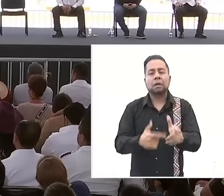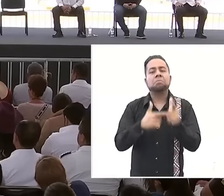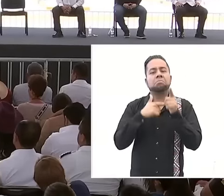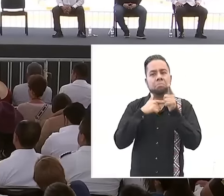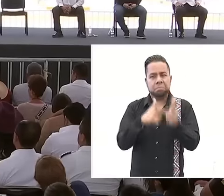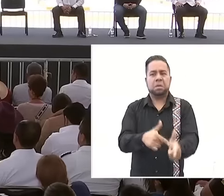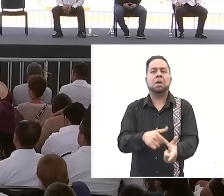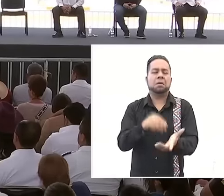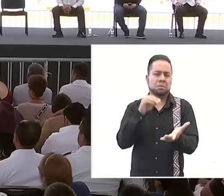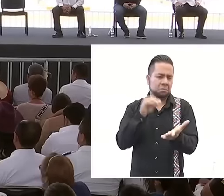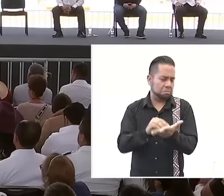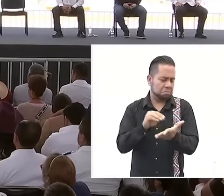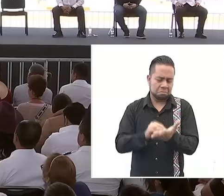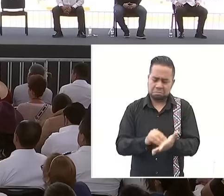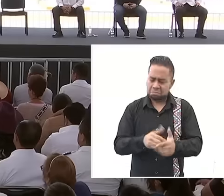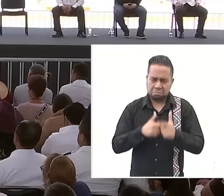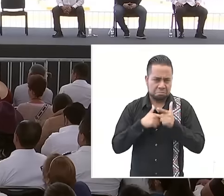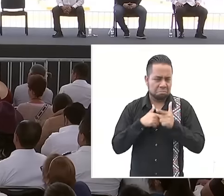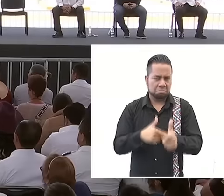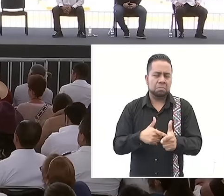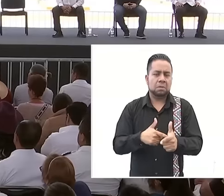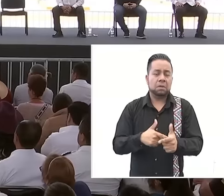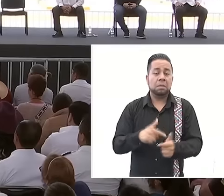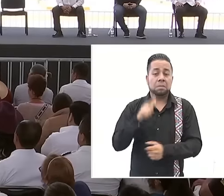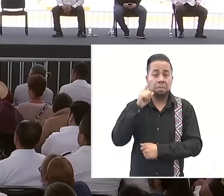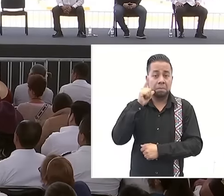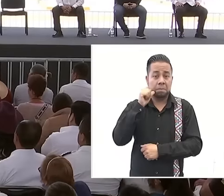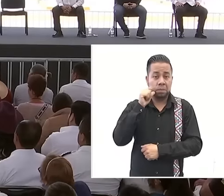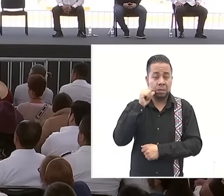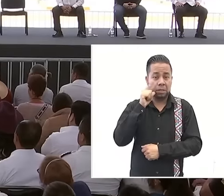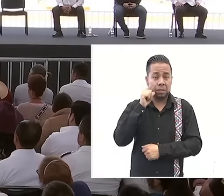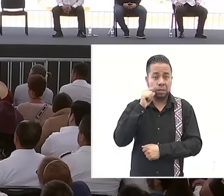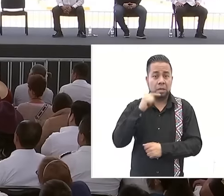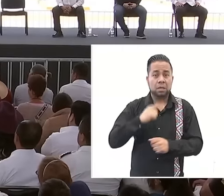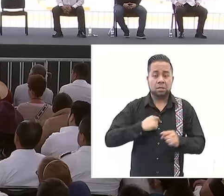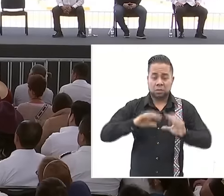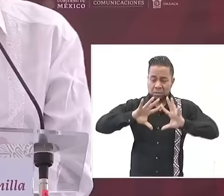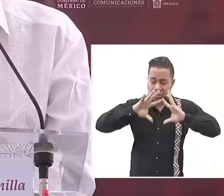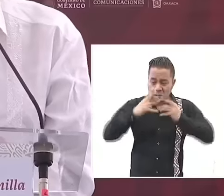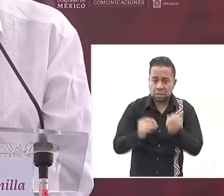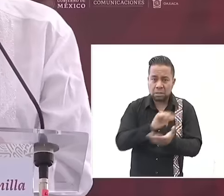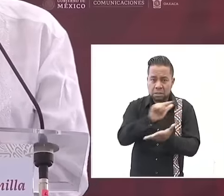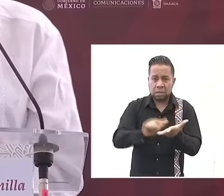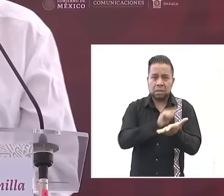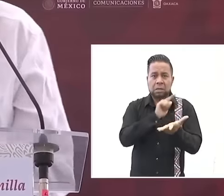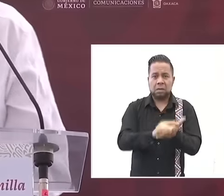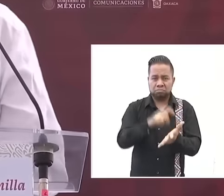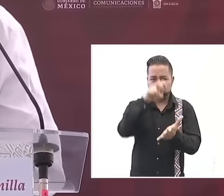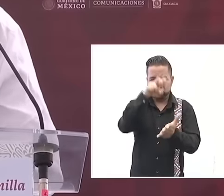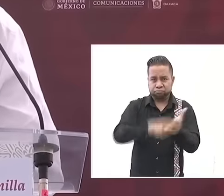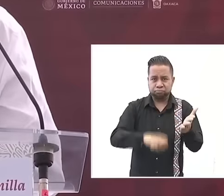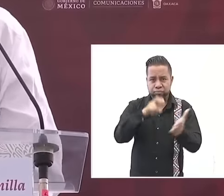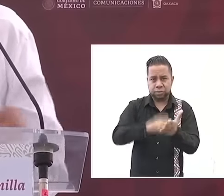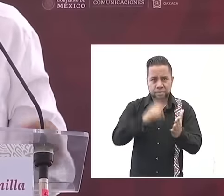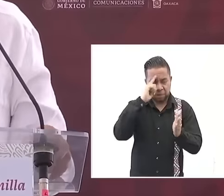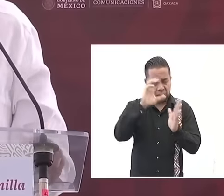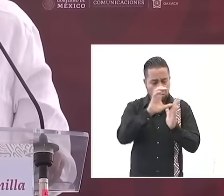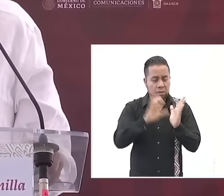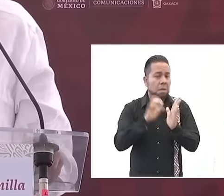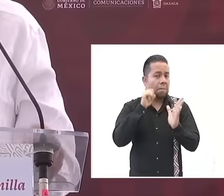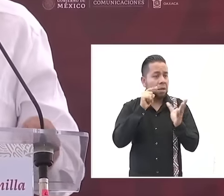continuar. Mañana voy a presentar un paquete de iniciativas de reforma a la